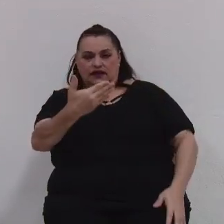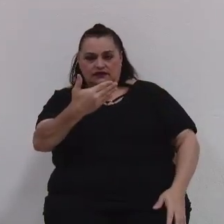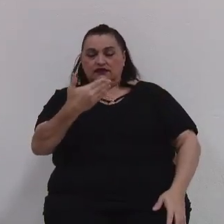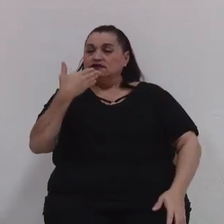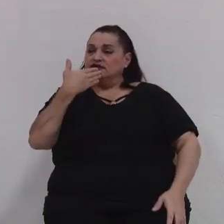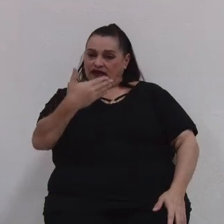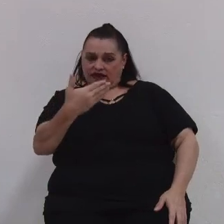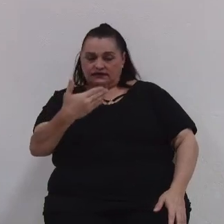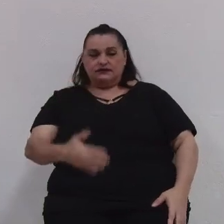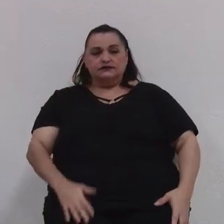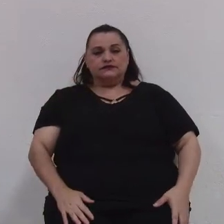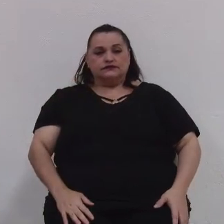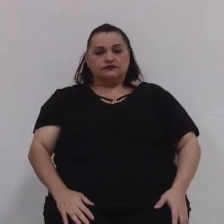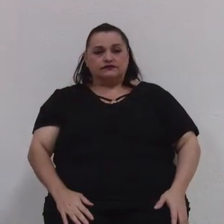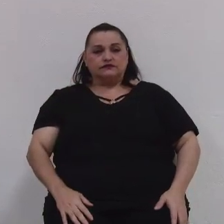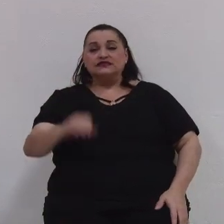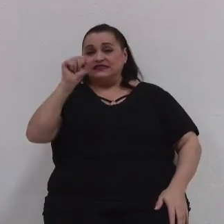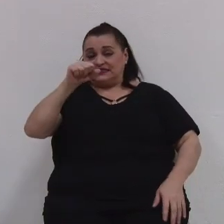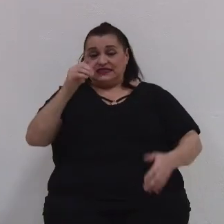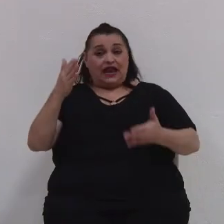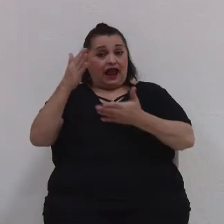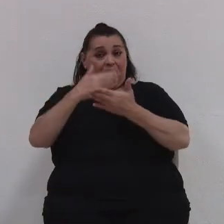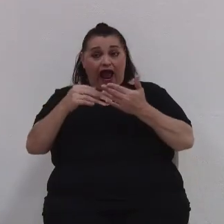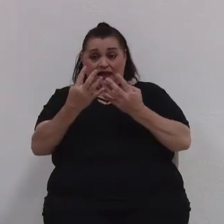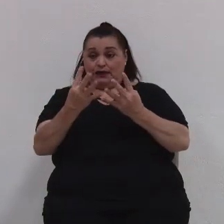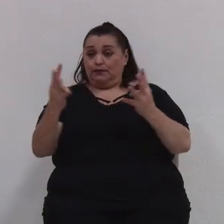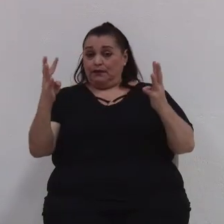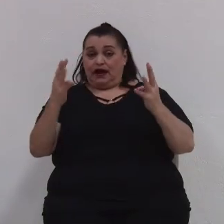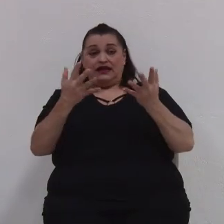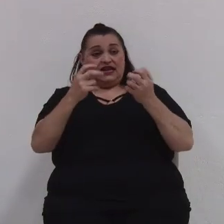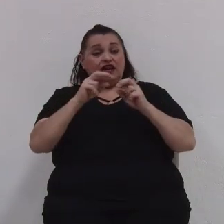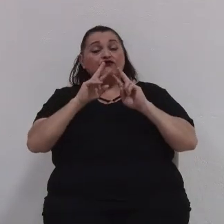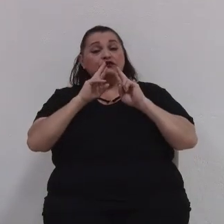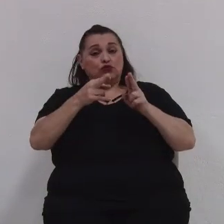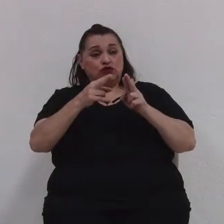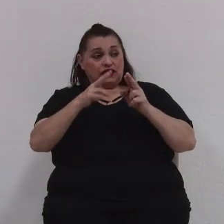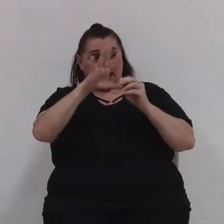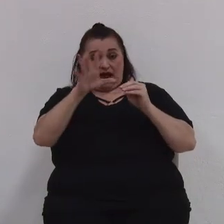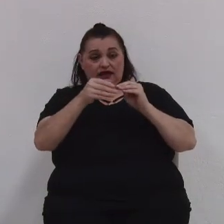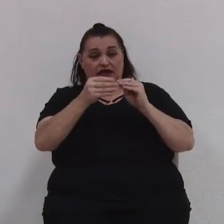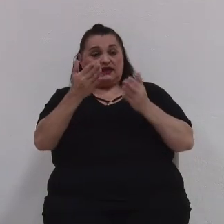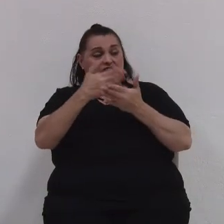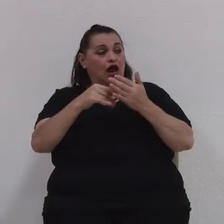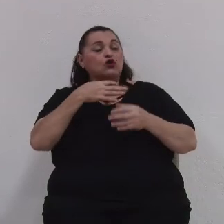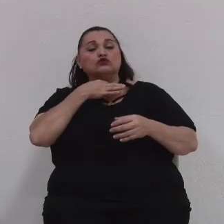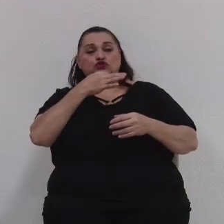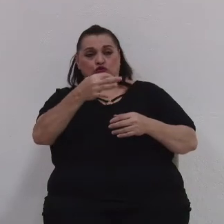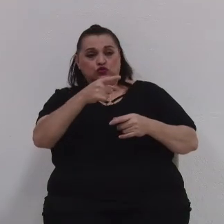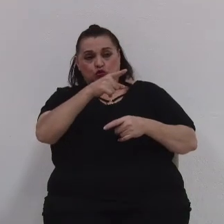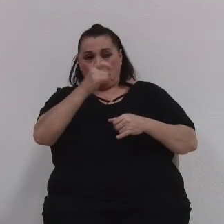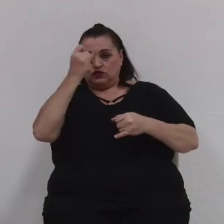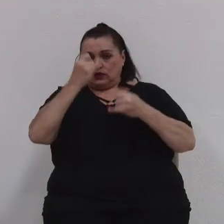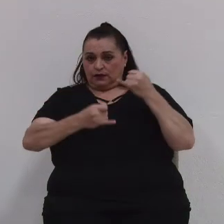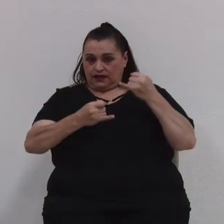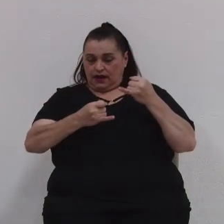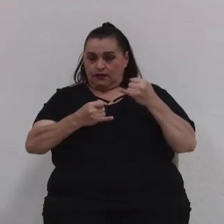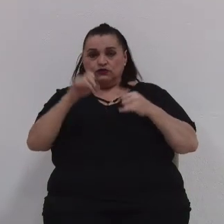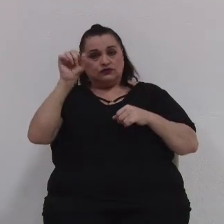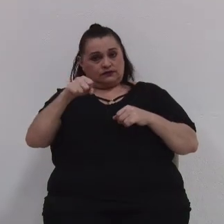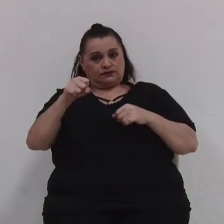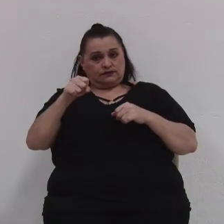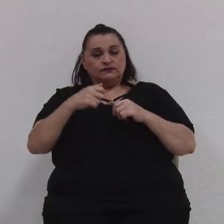Gracias. Si es que alguien quisiera del panel añadir algo, con mucho gusto, y con eso concluiríamos. Tal